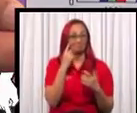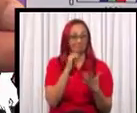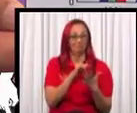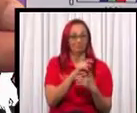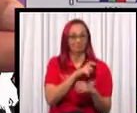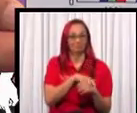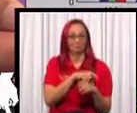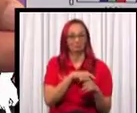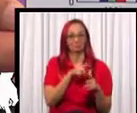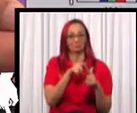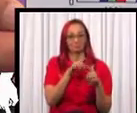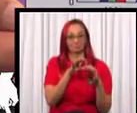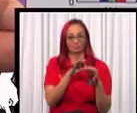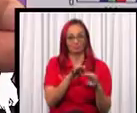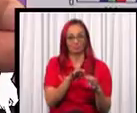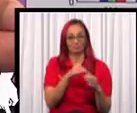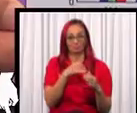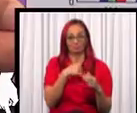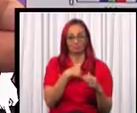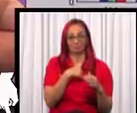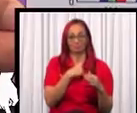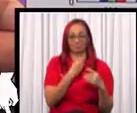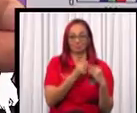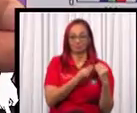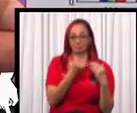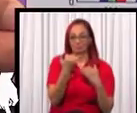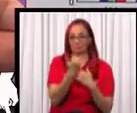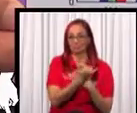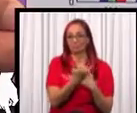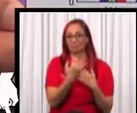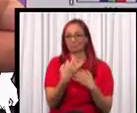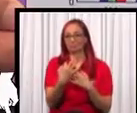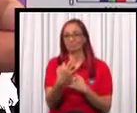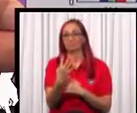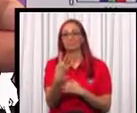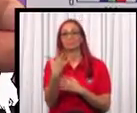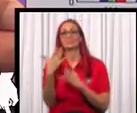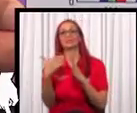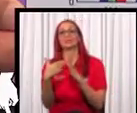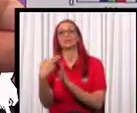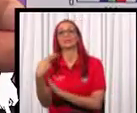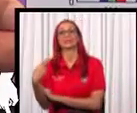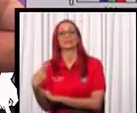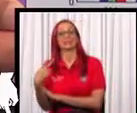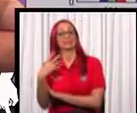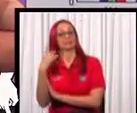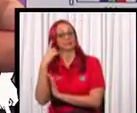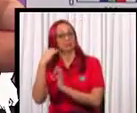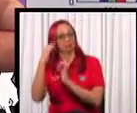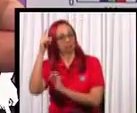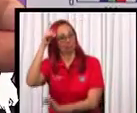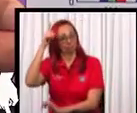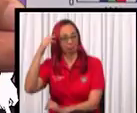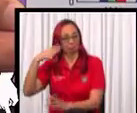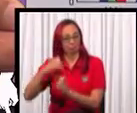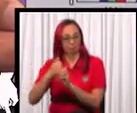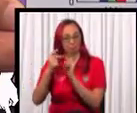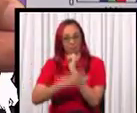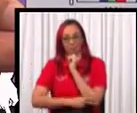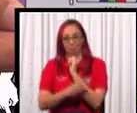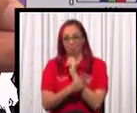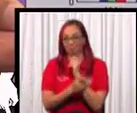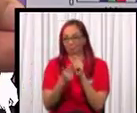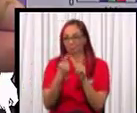estamos teniendo una proyección de área de 45 mil hectáreas, que obviamente hace que este país, desde el punto de